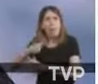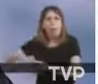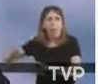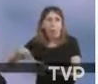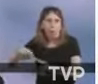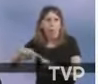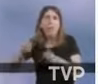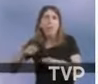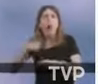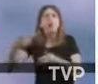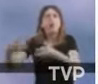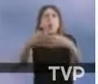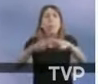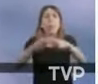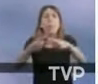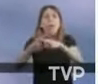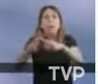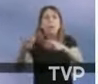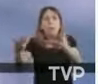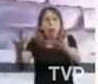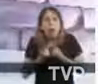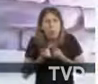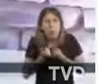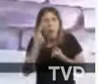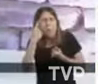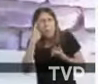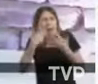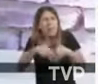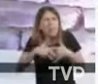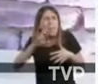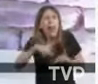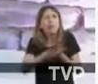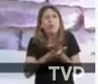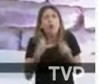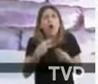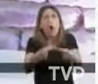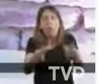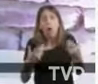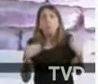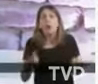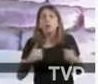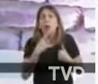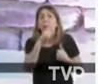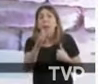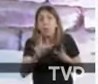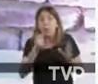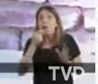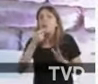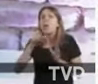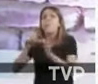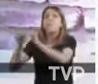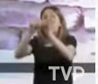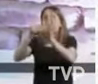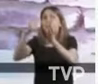ni hablar la oposición ayuden a buscar esa solución. Por eso la pregunta concreta es si aquellos países que